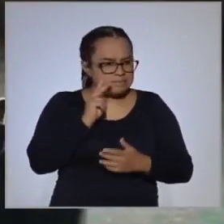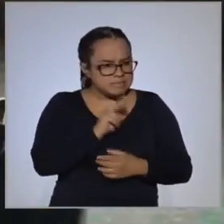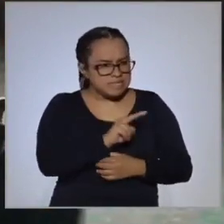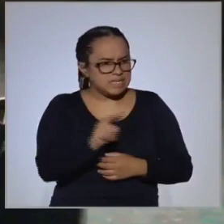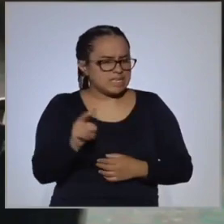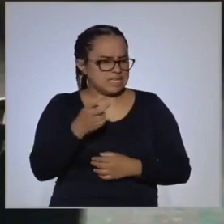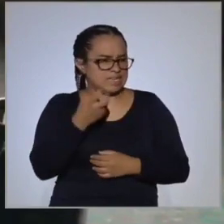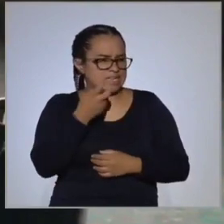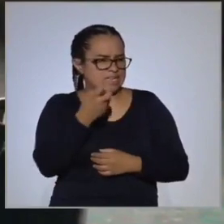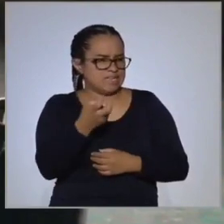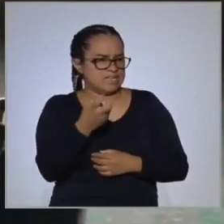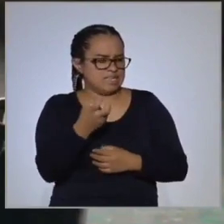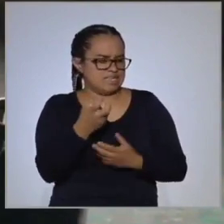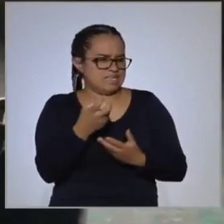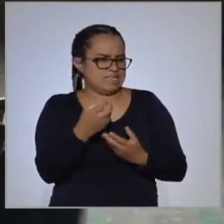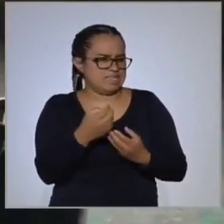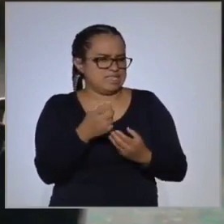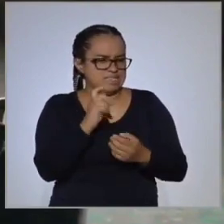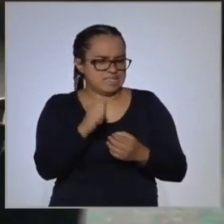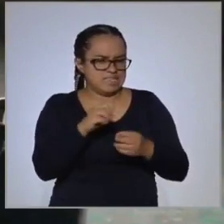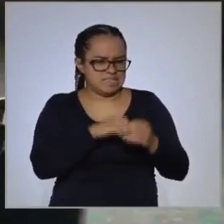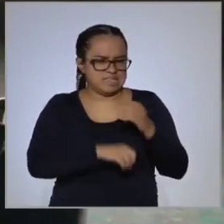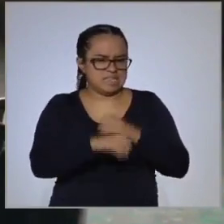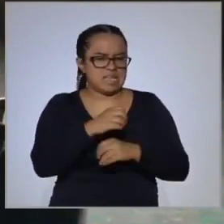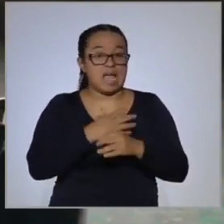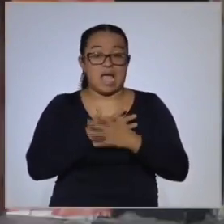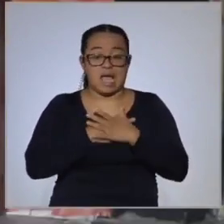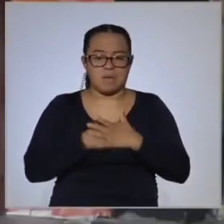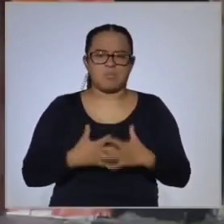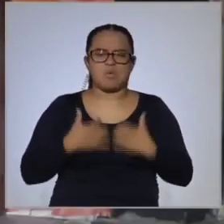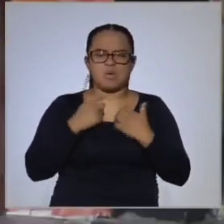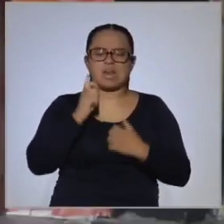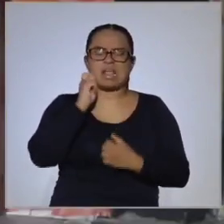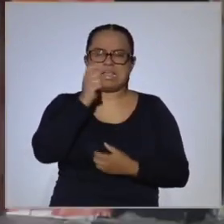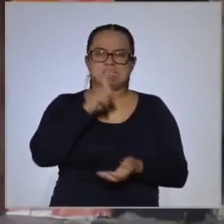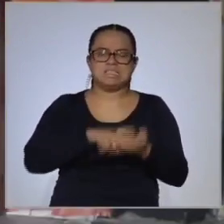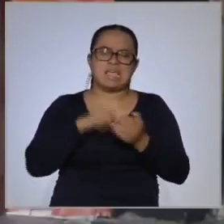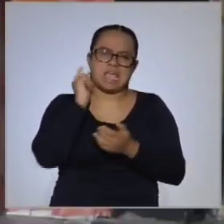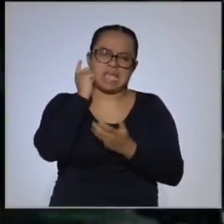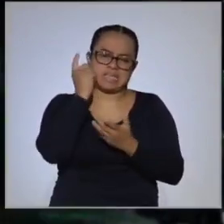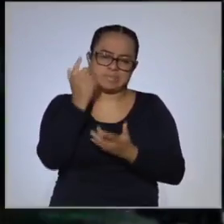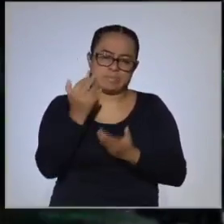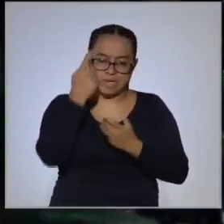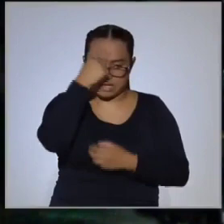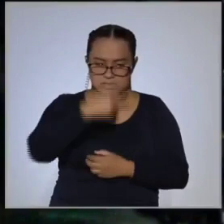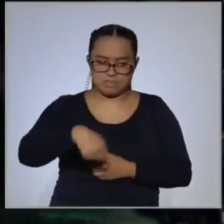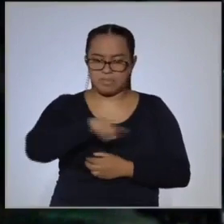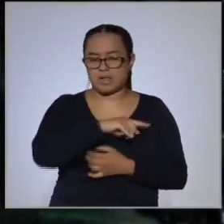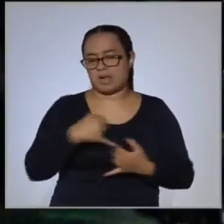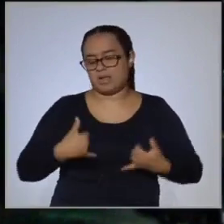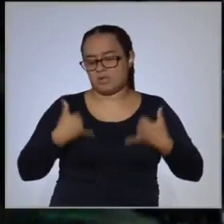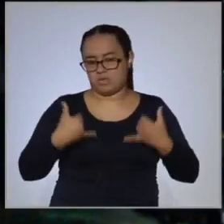el hoyo funky. Amor y Rabia es un grito de esperanza, un llamado a la juventud.